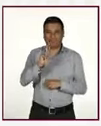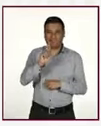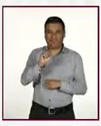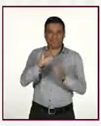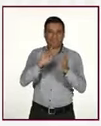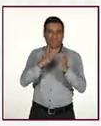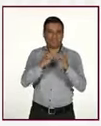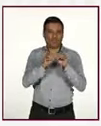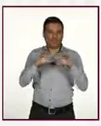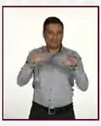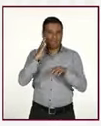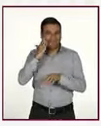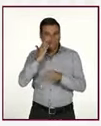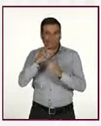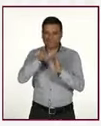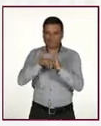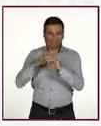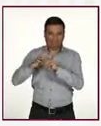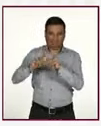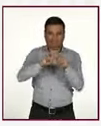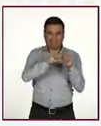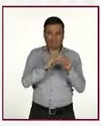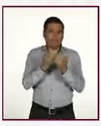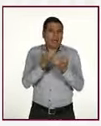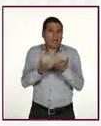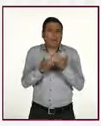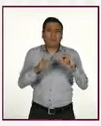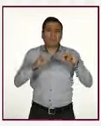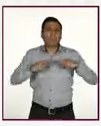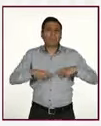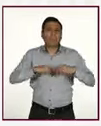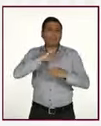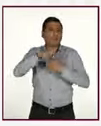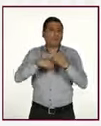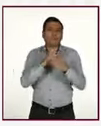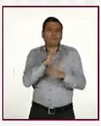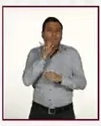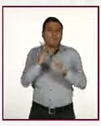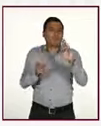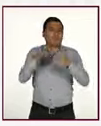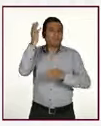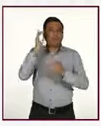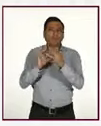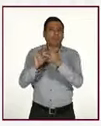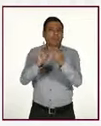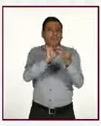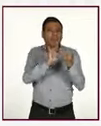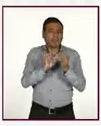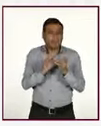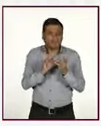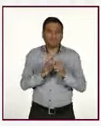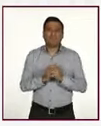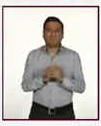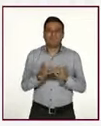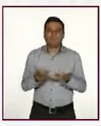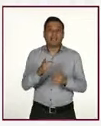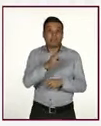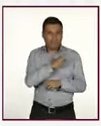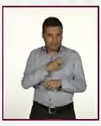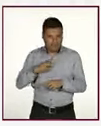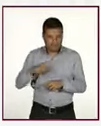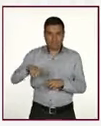social es internacional, ¿no? Y que es por eso que tenemos que estar muy atentas y atentos de nuestros